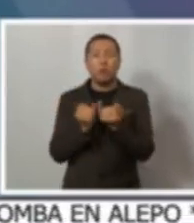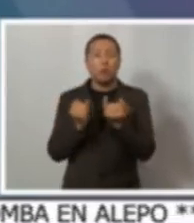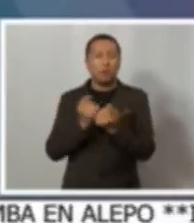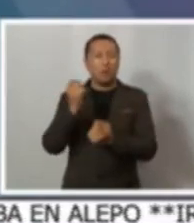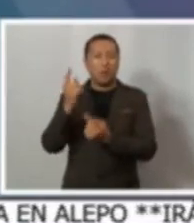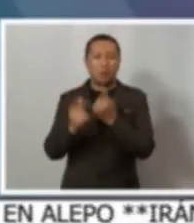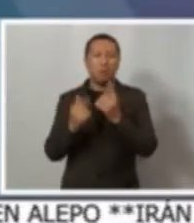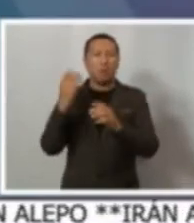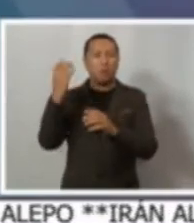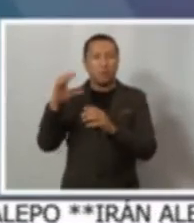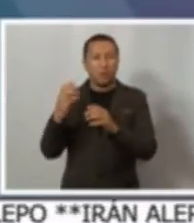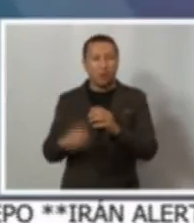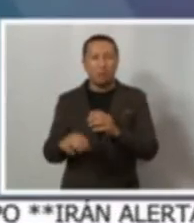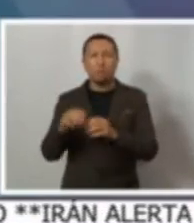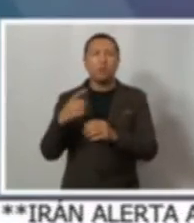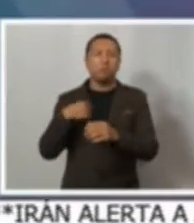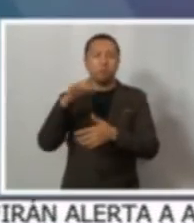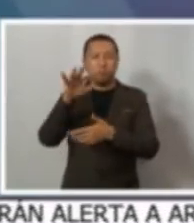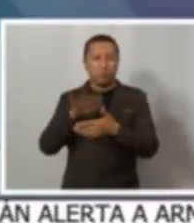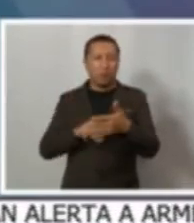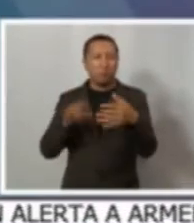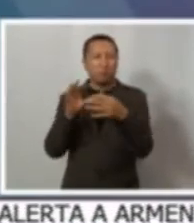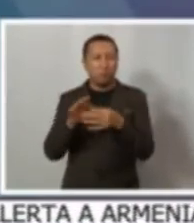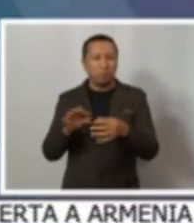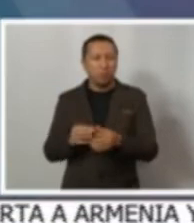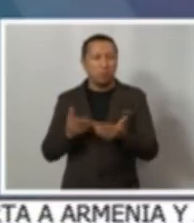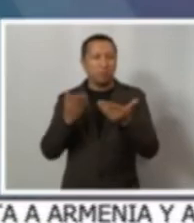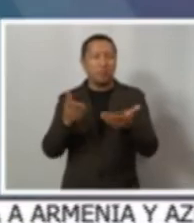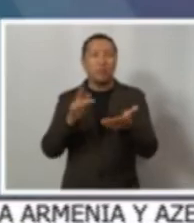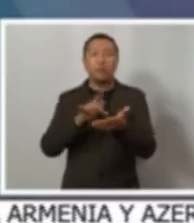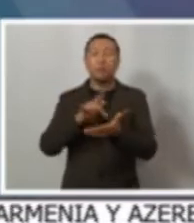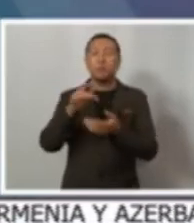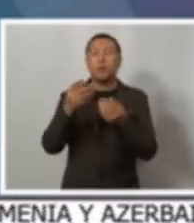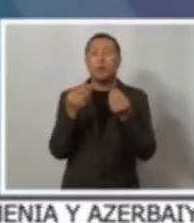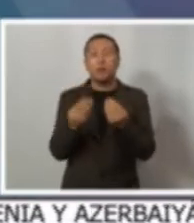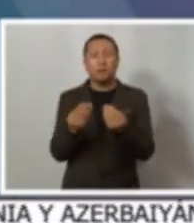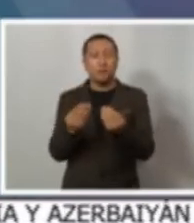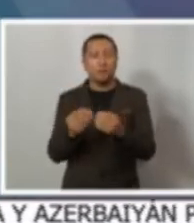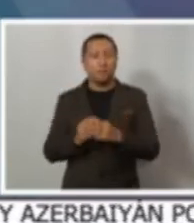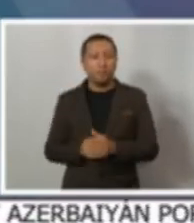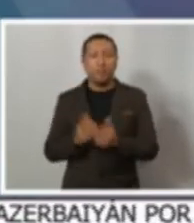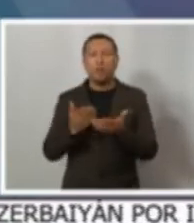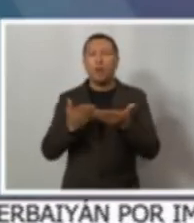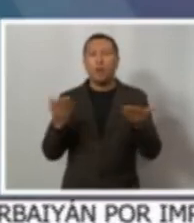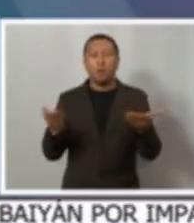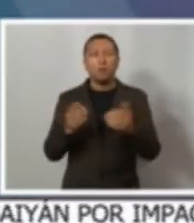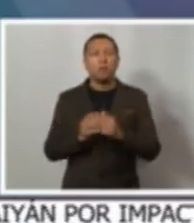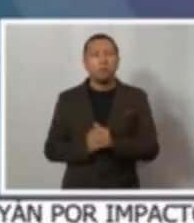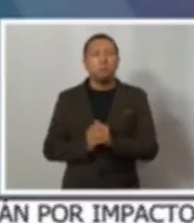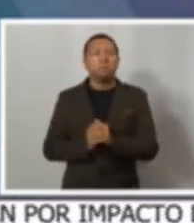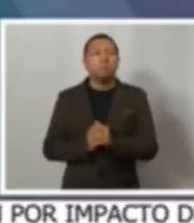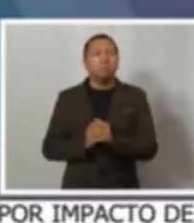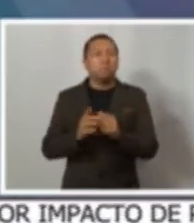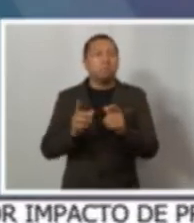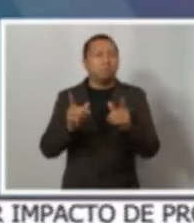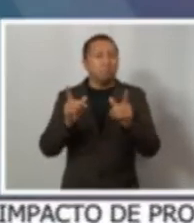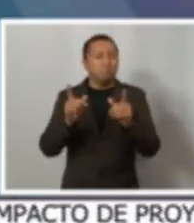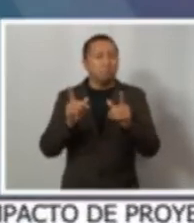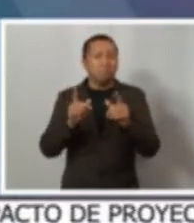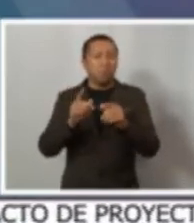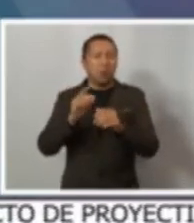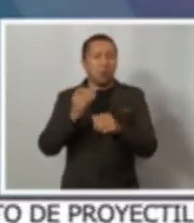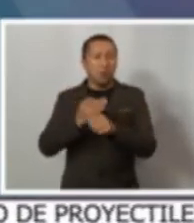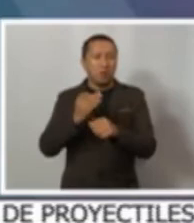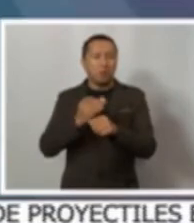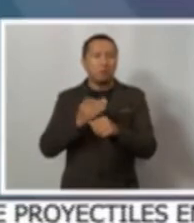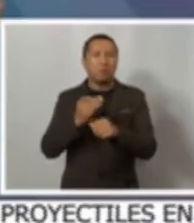llegan a través de nuestras redes sociales. Gracias de verdad infinitas. Vamos a hacer un breve corte de este